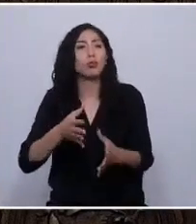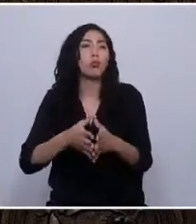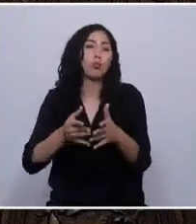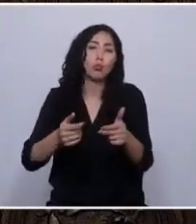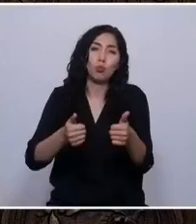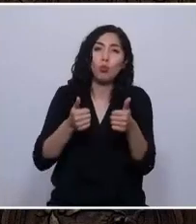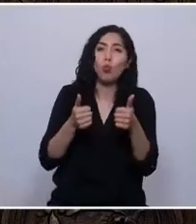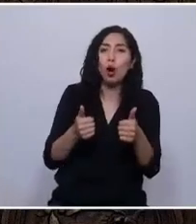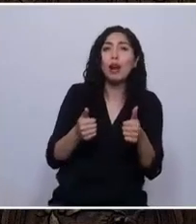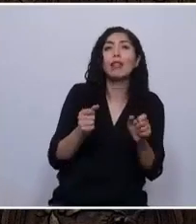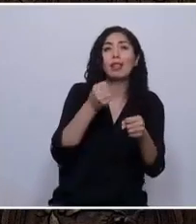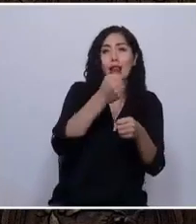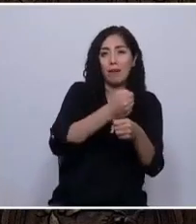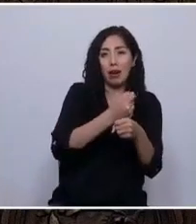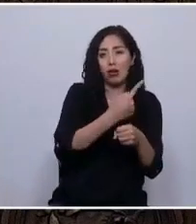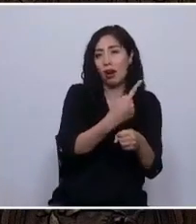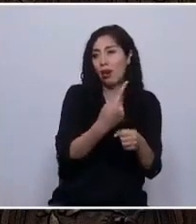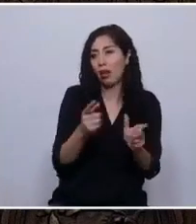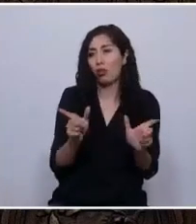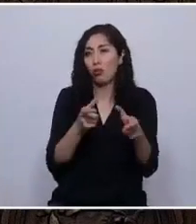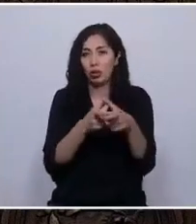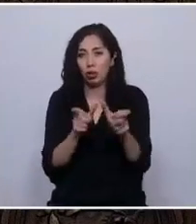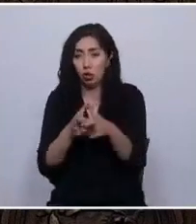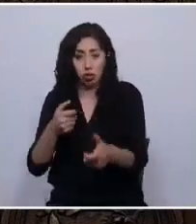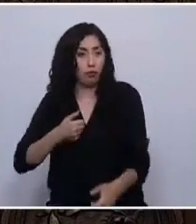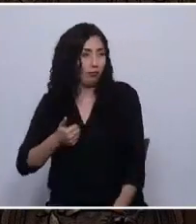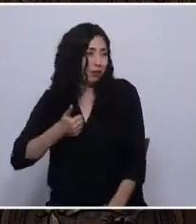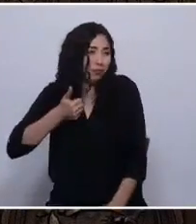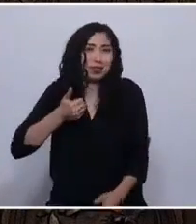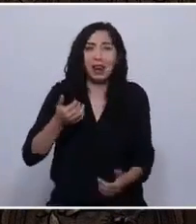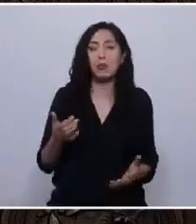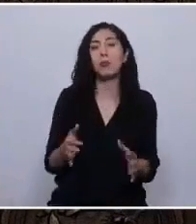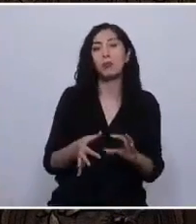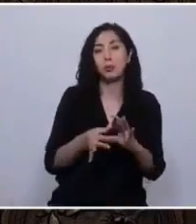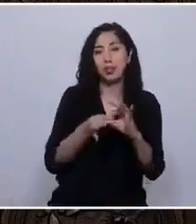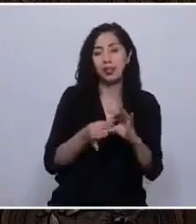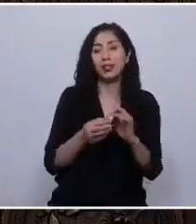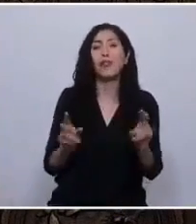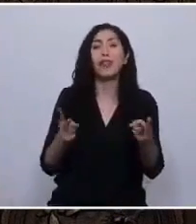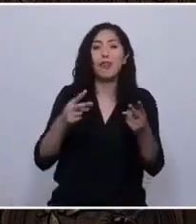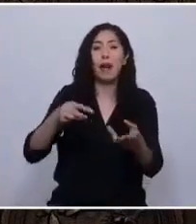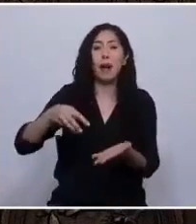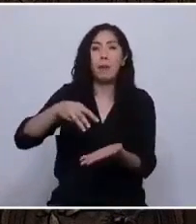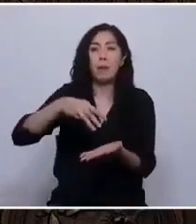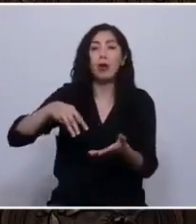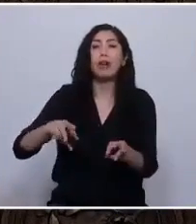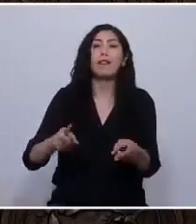desarrollen en sus comisiones. Pueden contar conmigo. Muchas gracias. Viva el Maule, viva Chile.